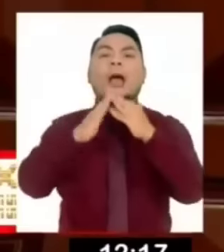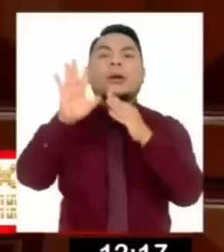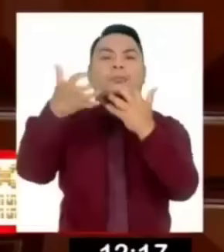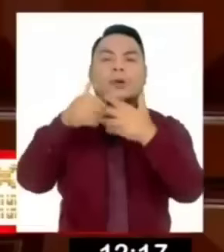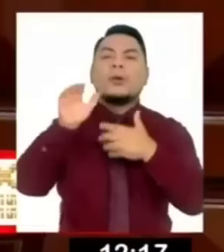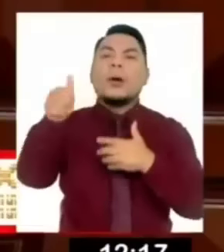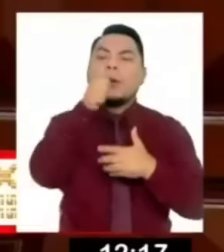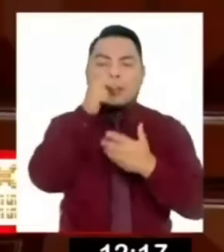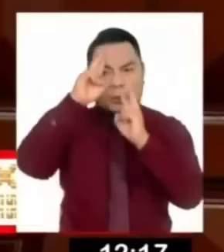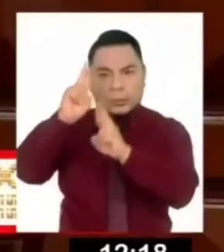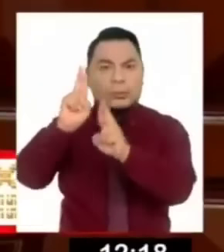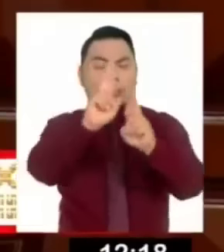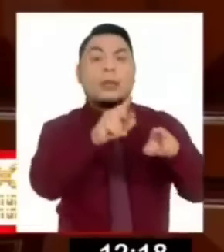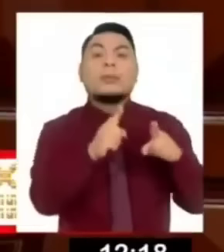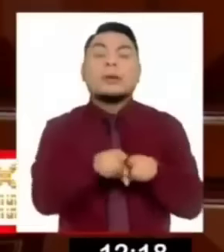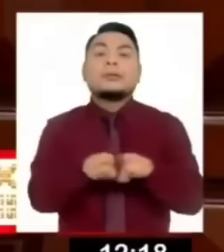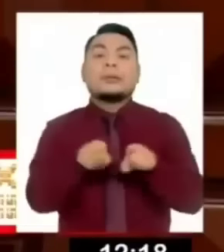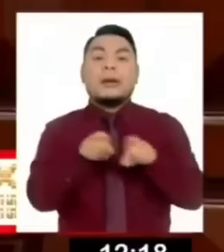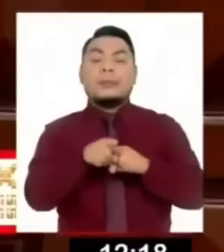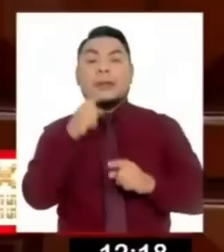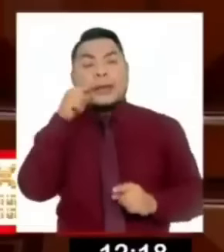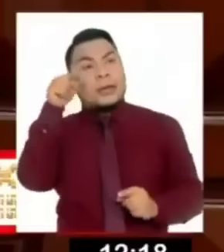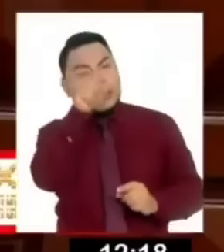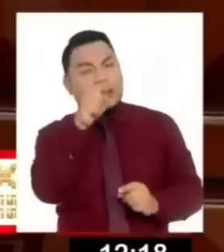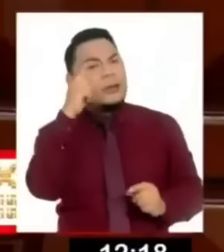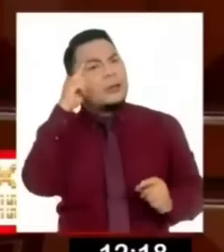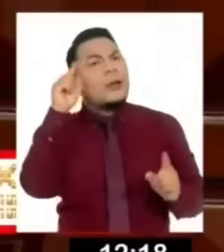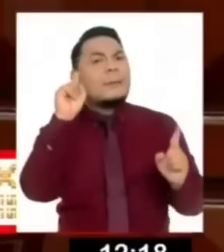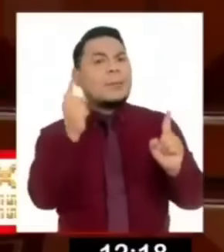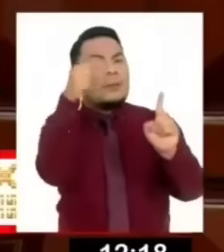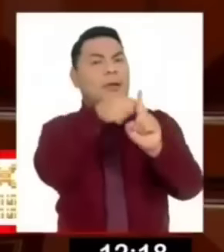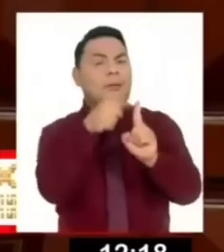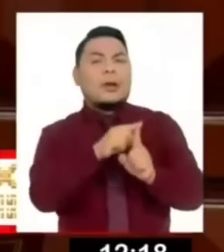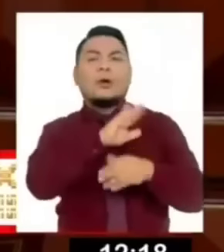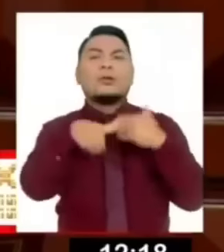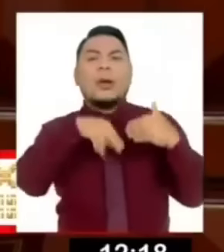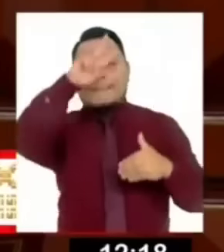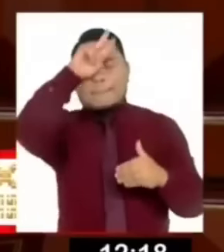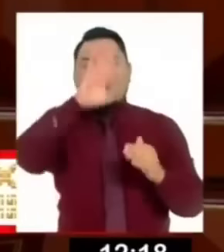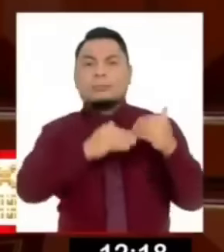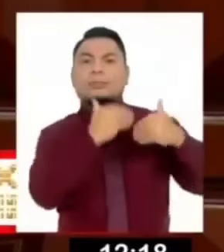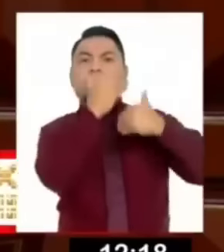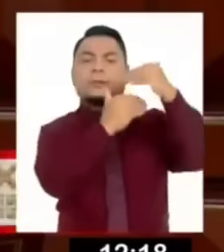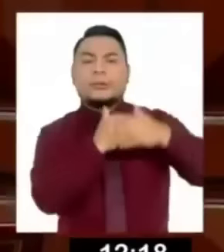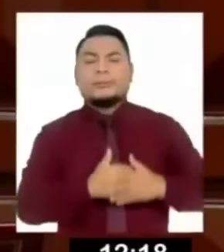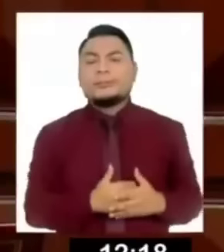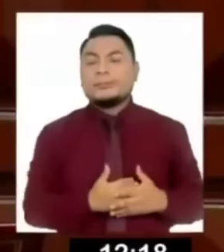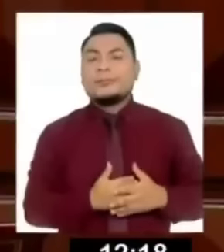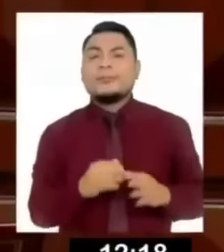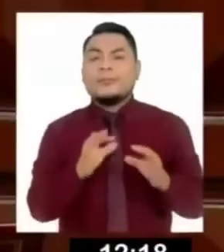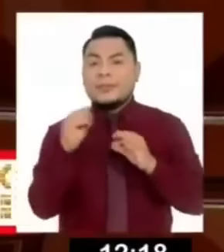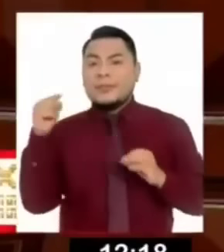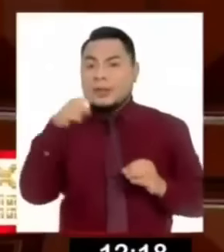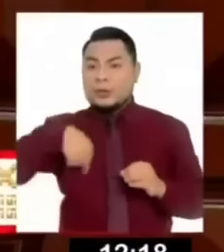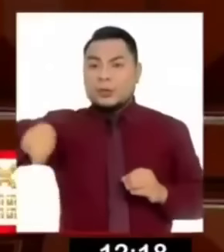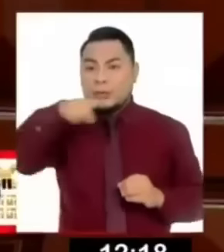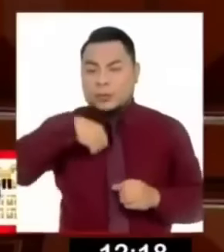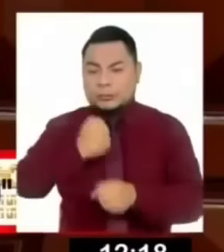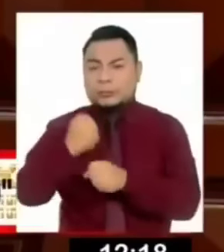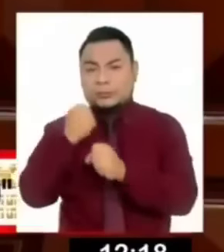también poniendo por delante los intereses de la nación. Y nada, hacia eso